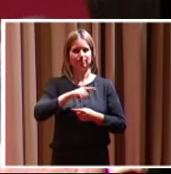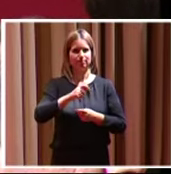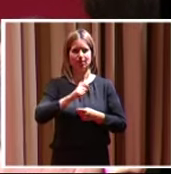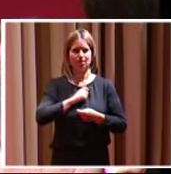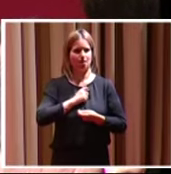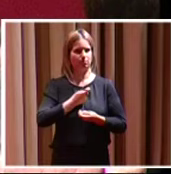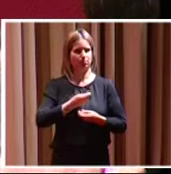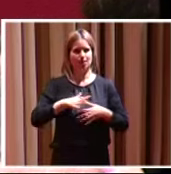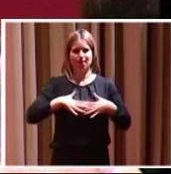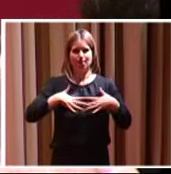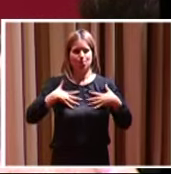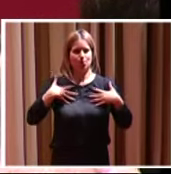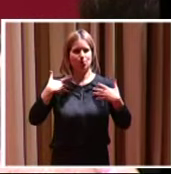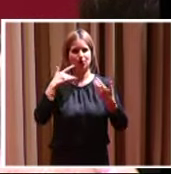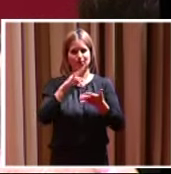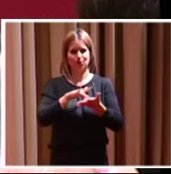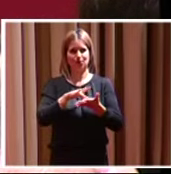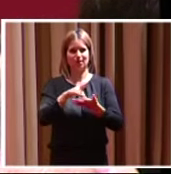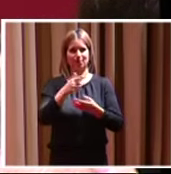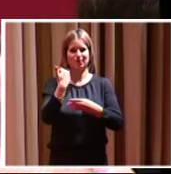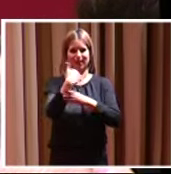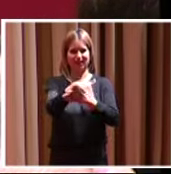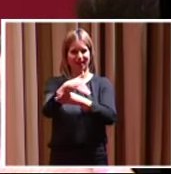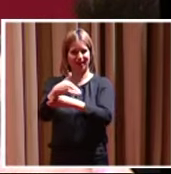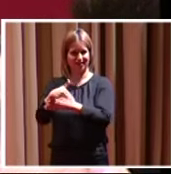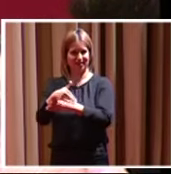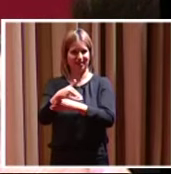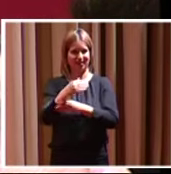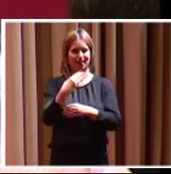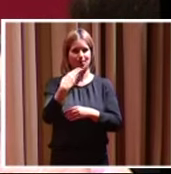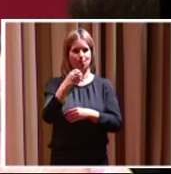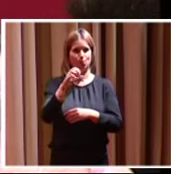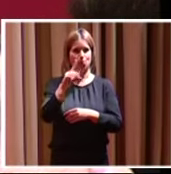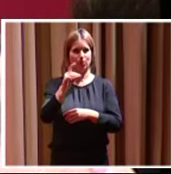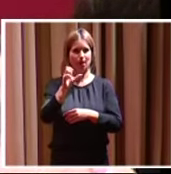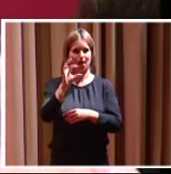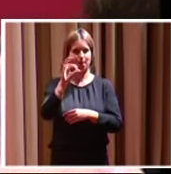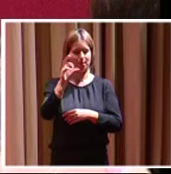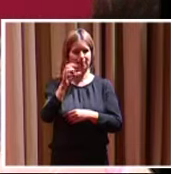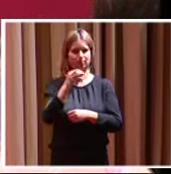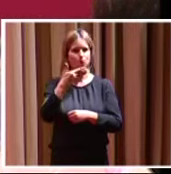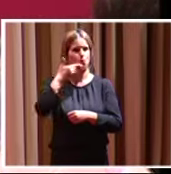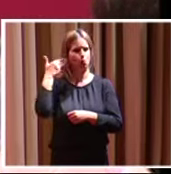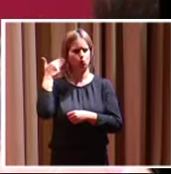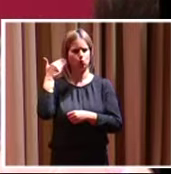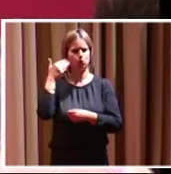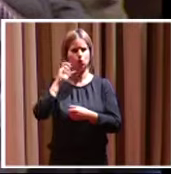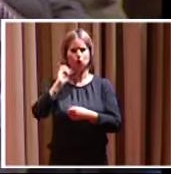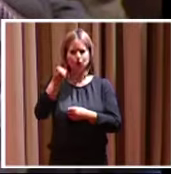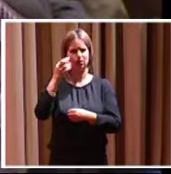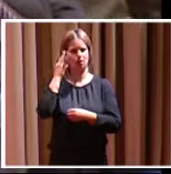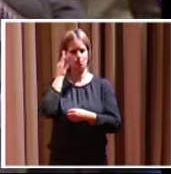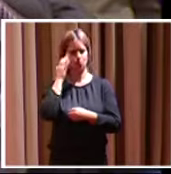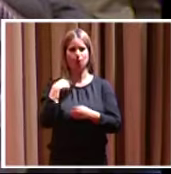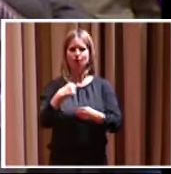vibrar cuando te vimos por las calles de Budapest? ¡Qué orgullo! Otra mujer